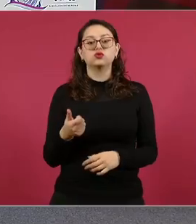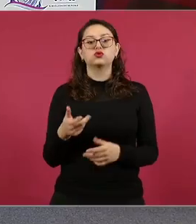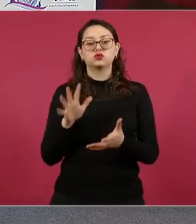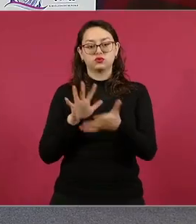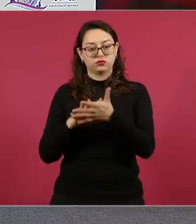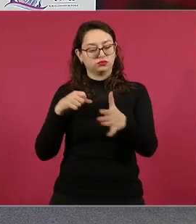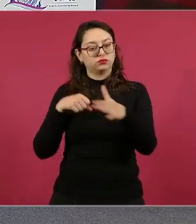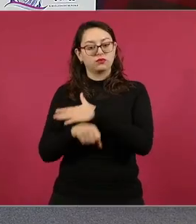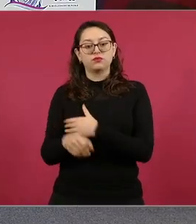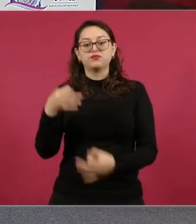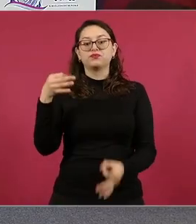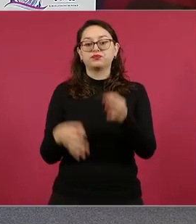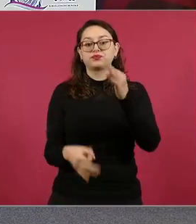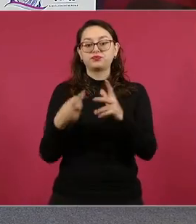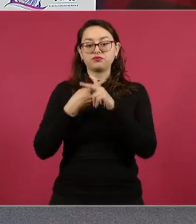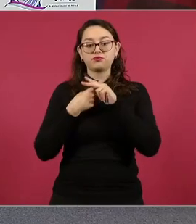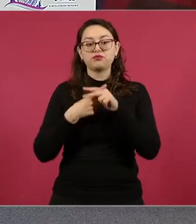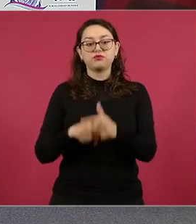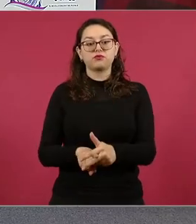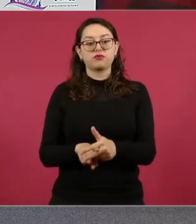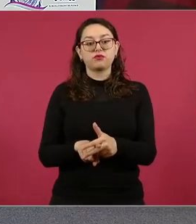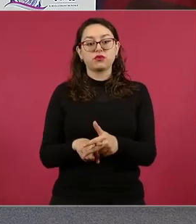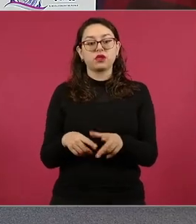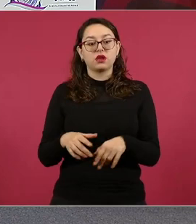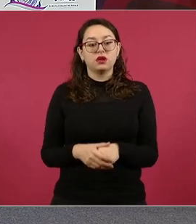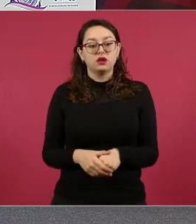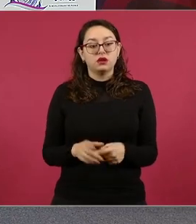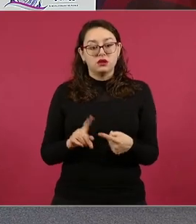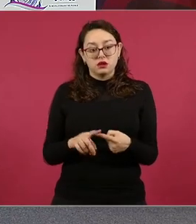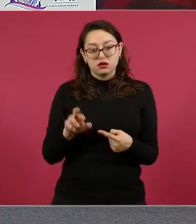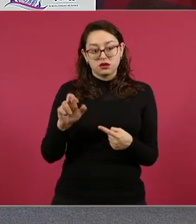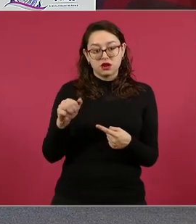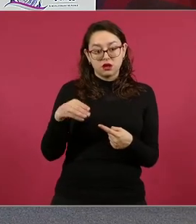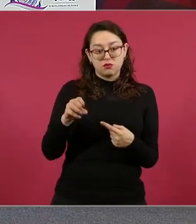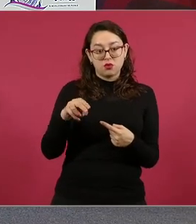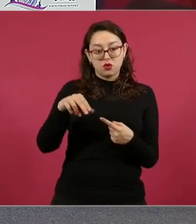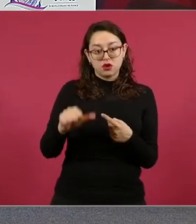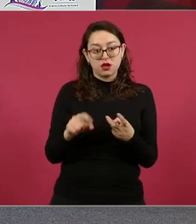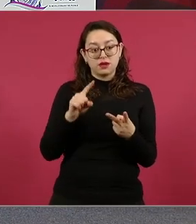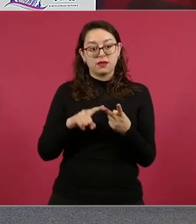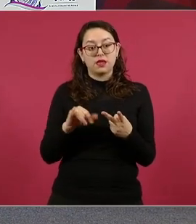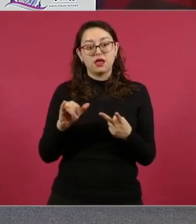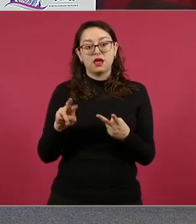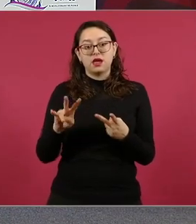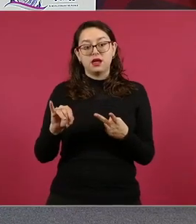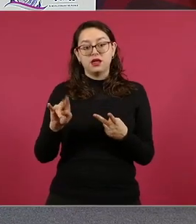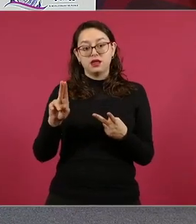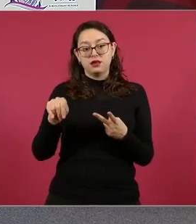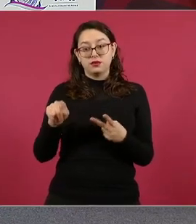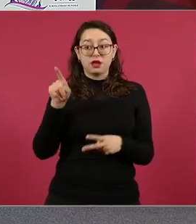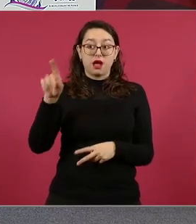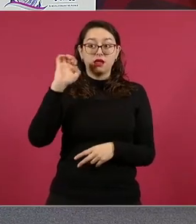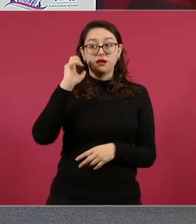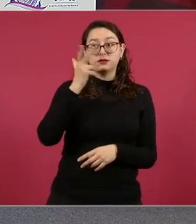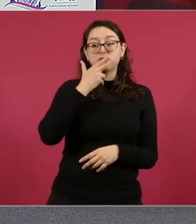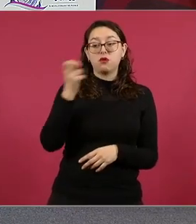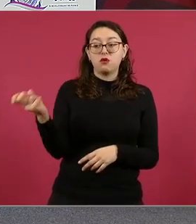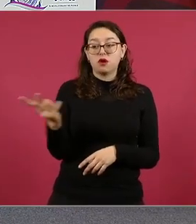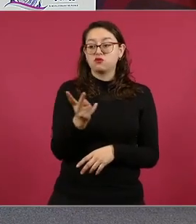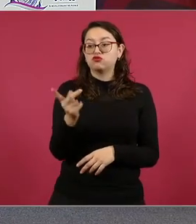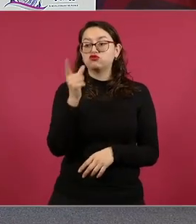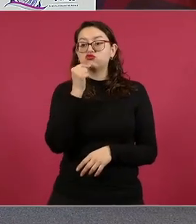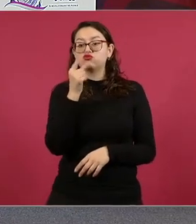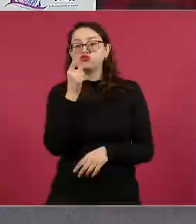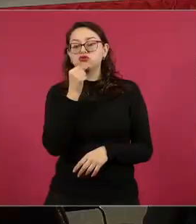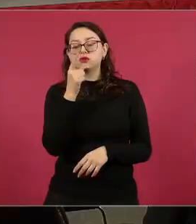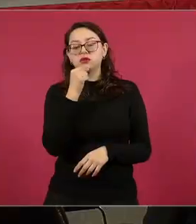Ramona Ivette N. e Irving Lionel. Ambos eran policías municipales en Chihuahua y se les